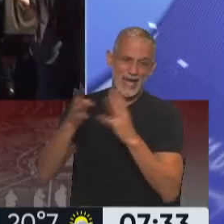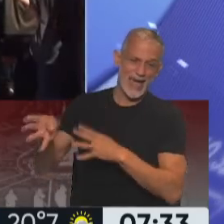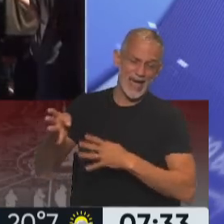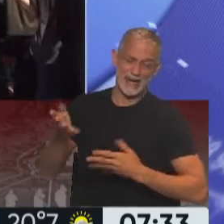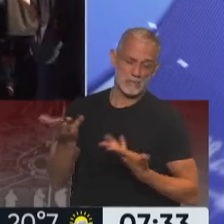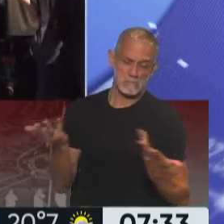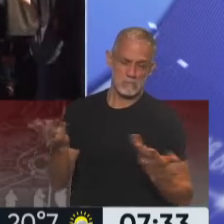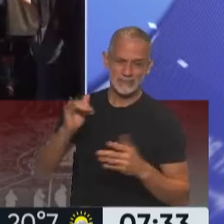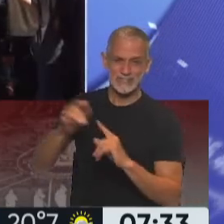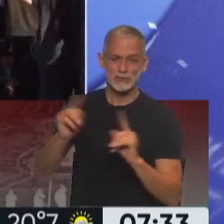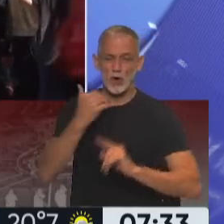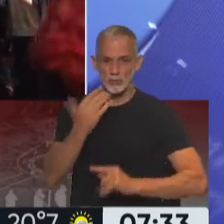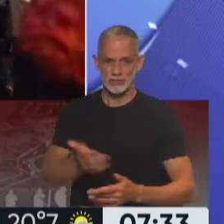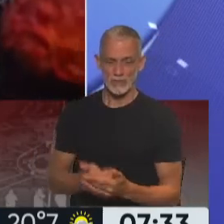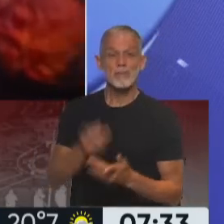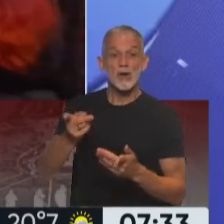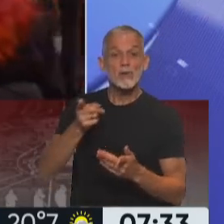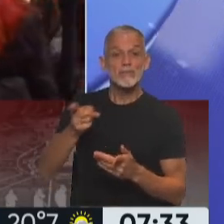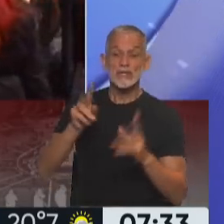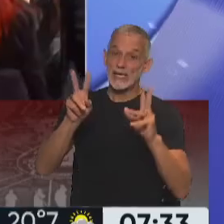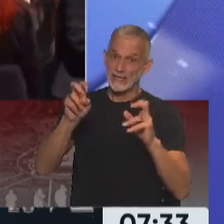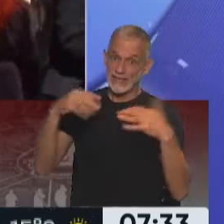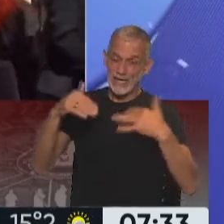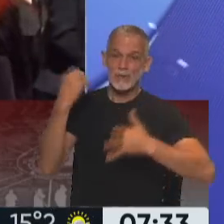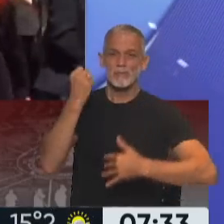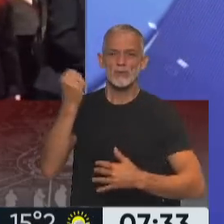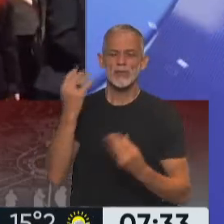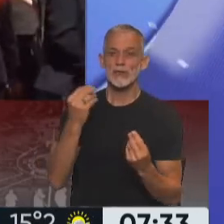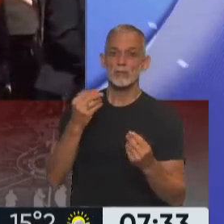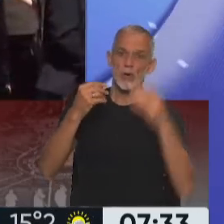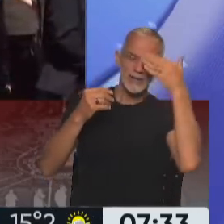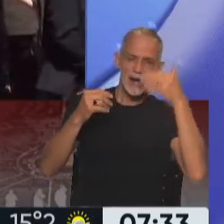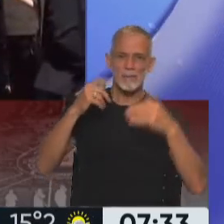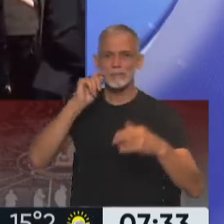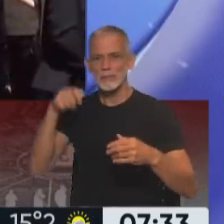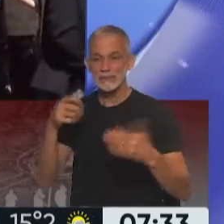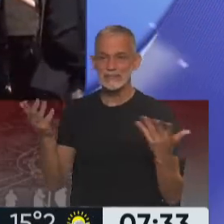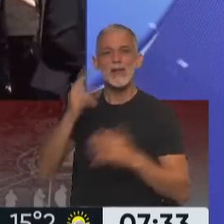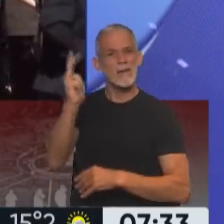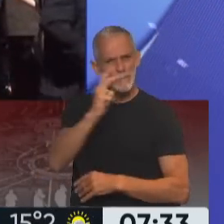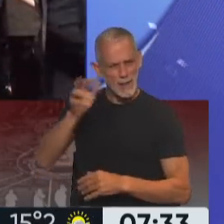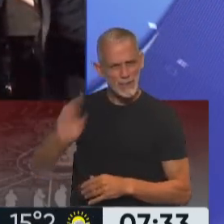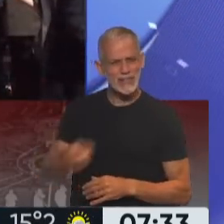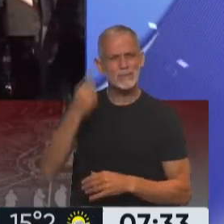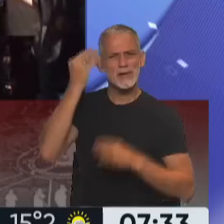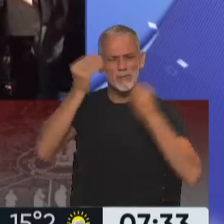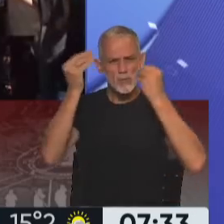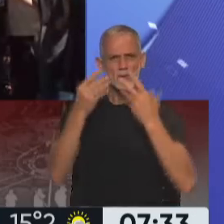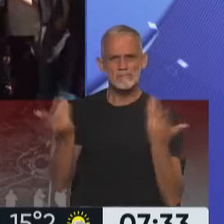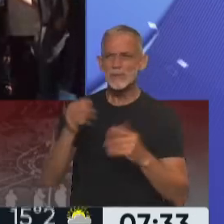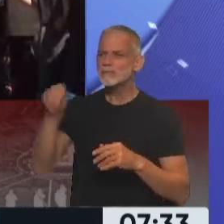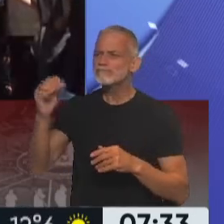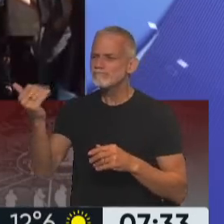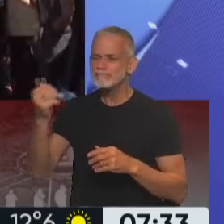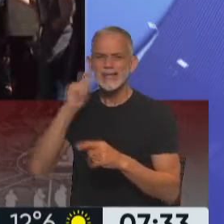en Ucrania, pero que había sido uno de los temas claves también para el Papa, que lo habíamos dicho, había conversado tanto con